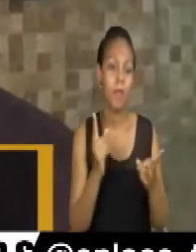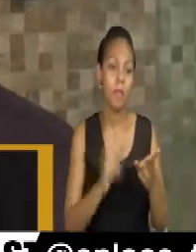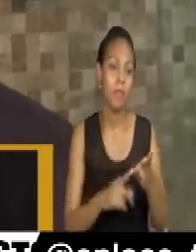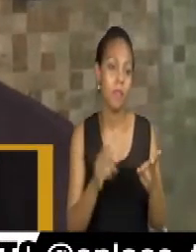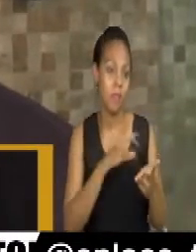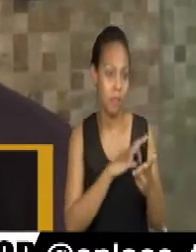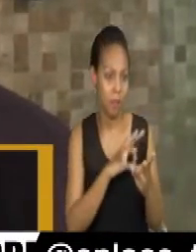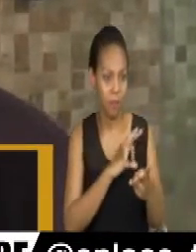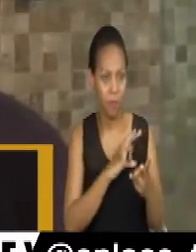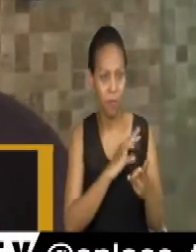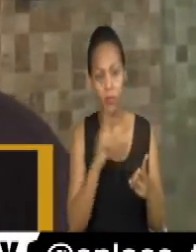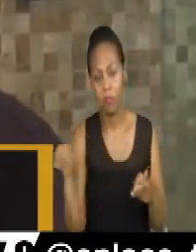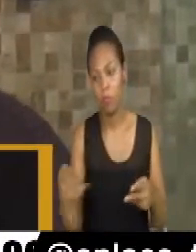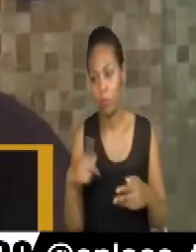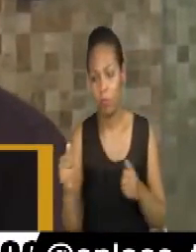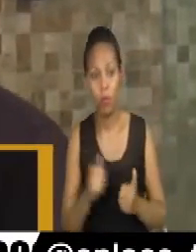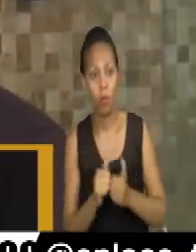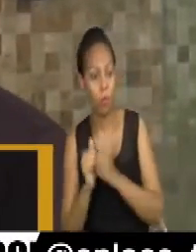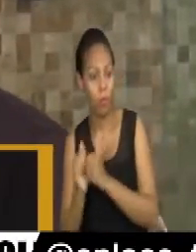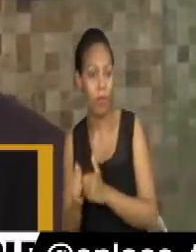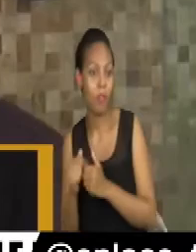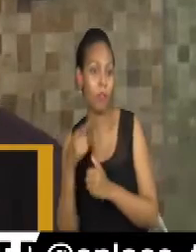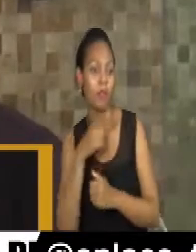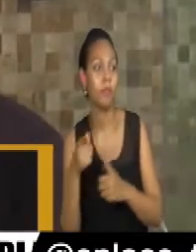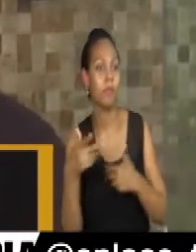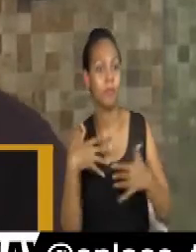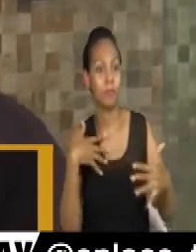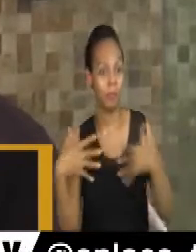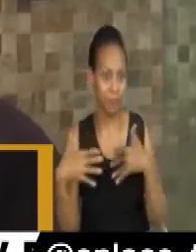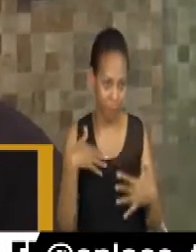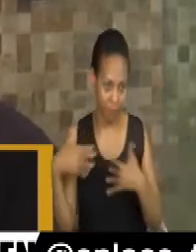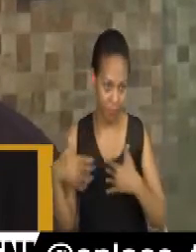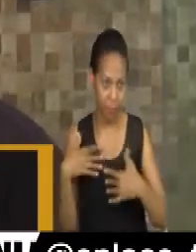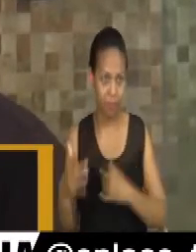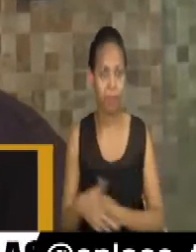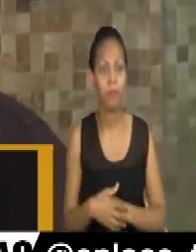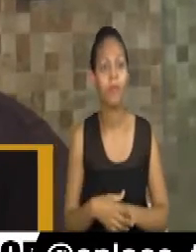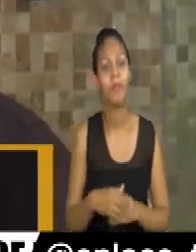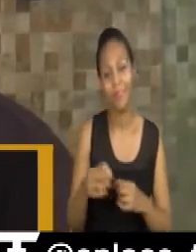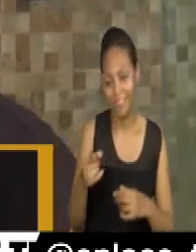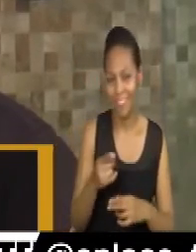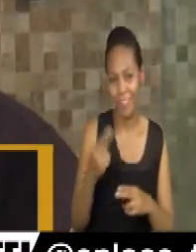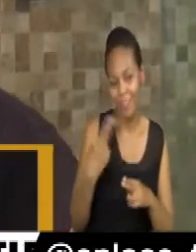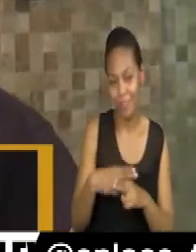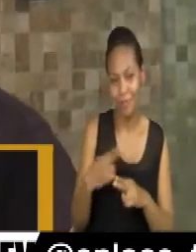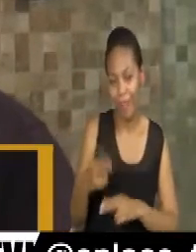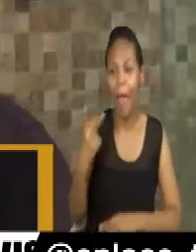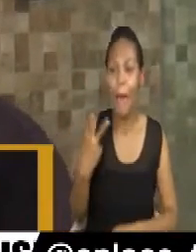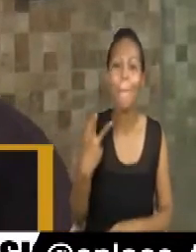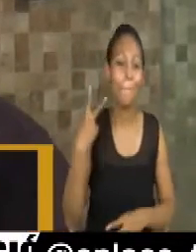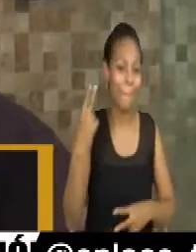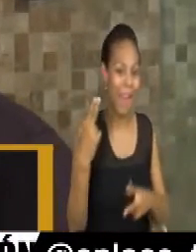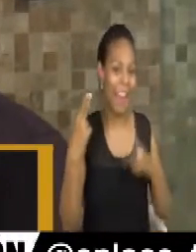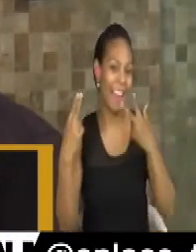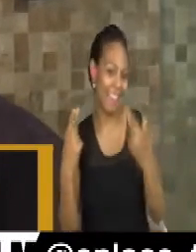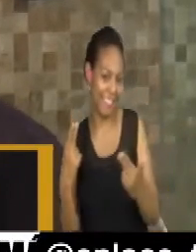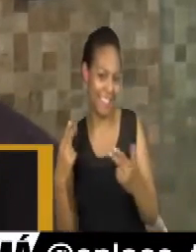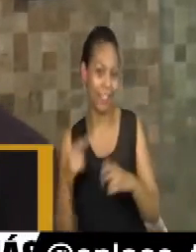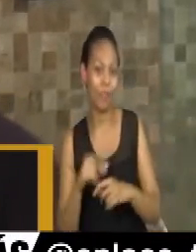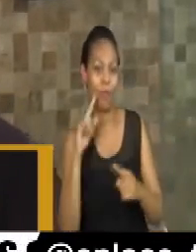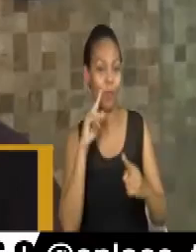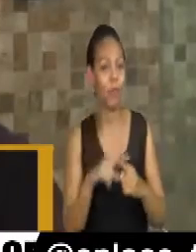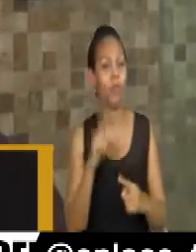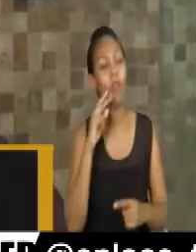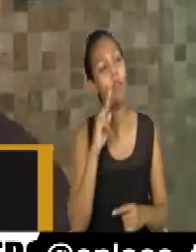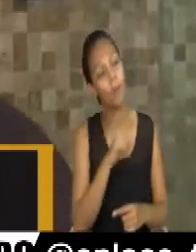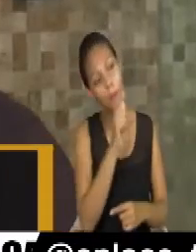nos acompañen a la Corporación Teatro Andante con su festival teatralmente emparejados, para que vayan a ver artistas locales, que de verdad que va